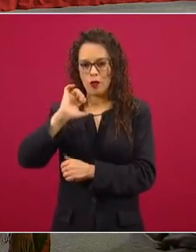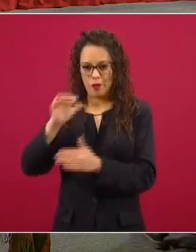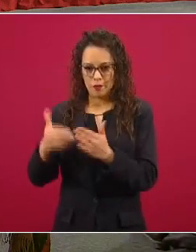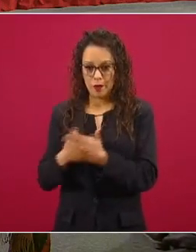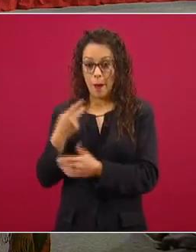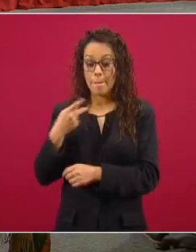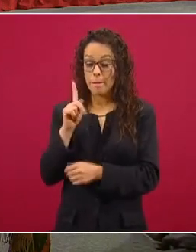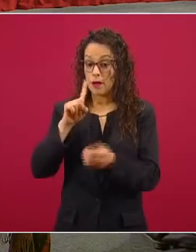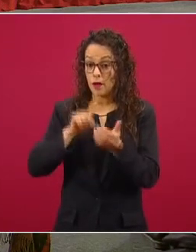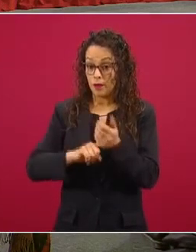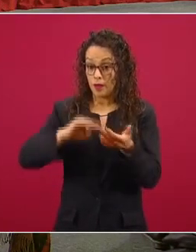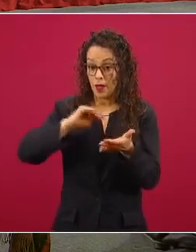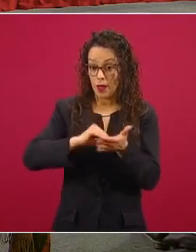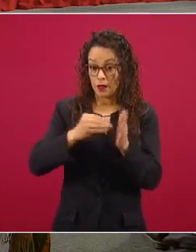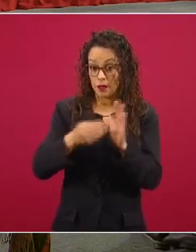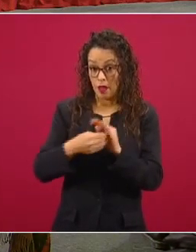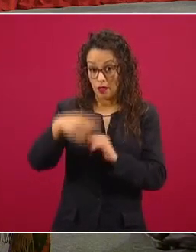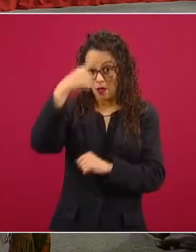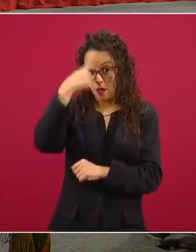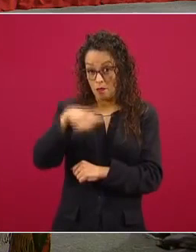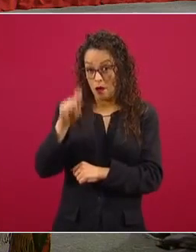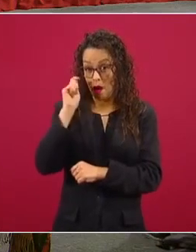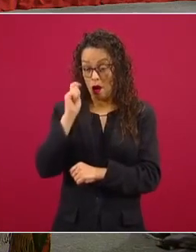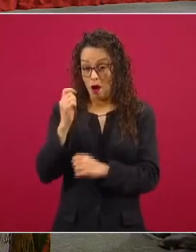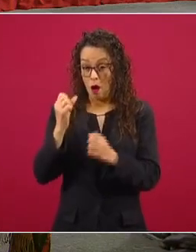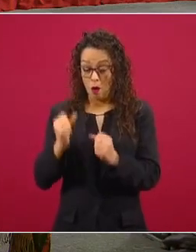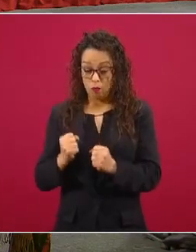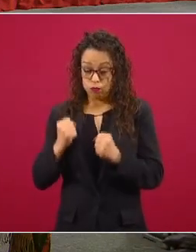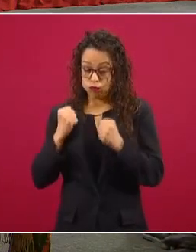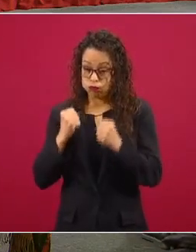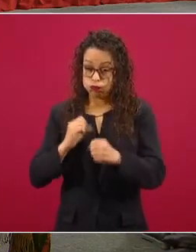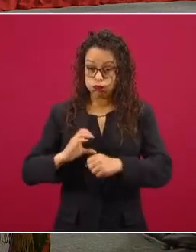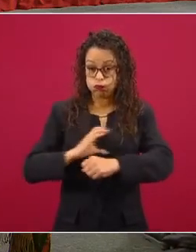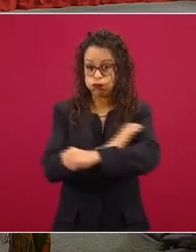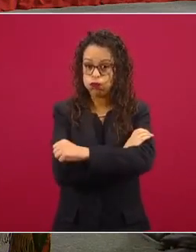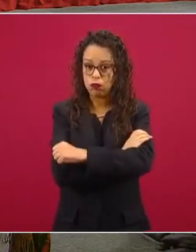del uso de la fuerza no ha dado resultado.